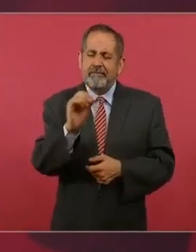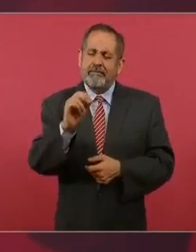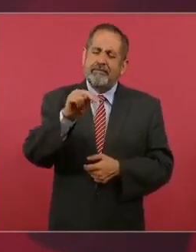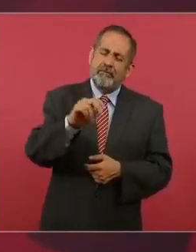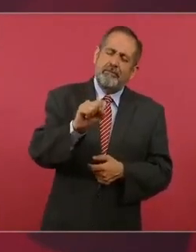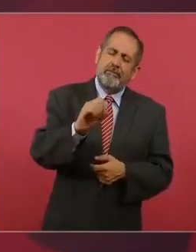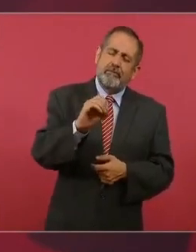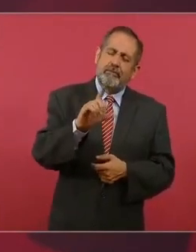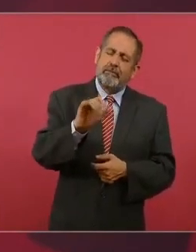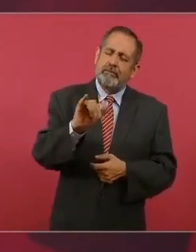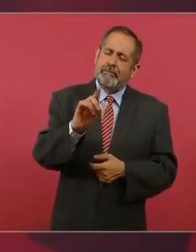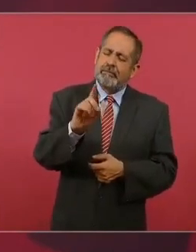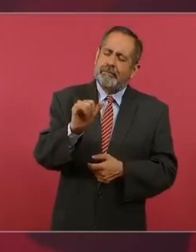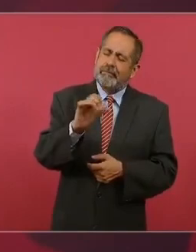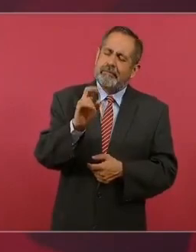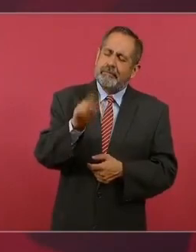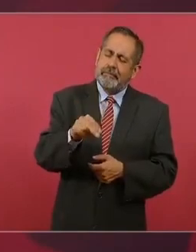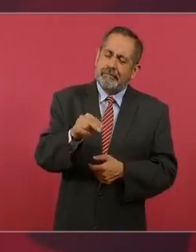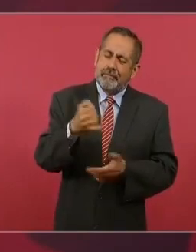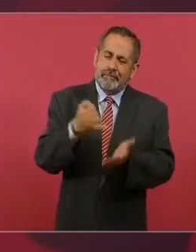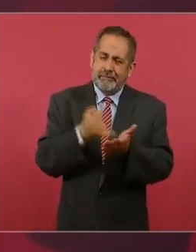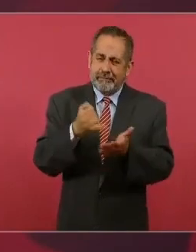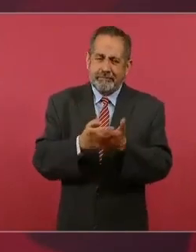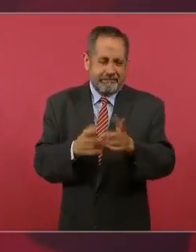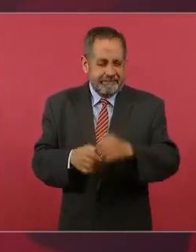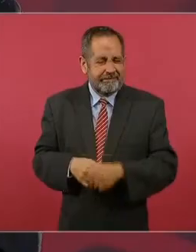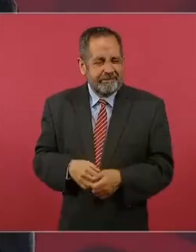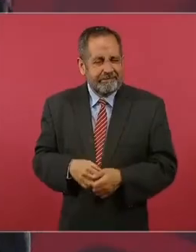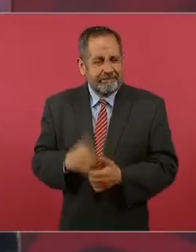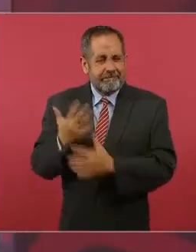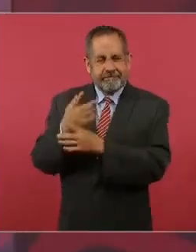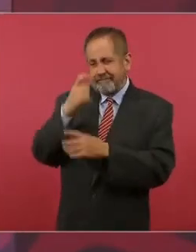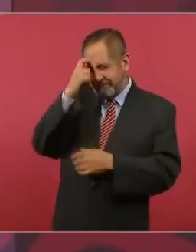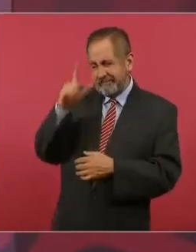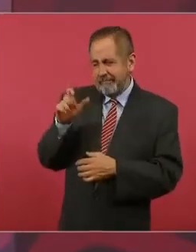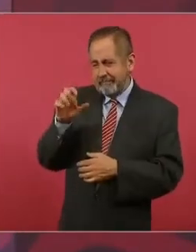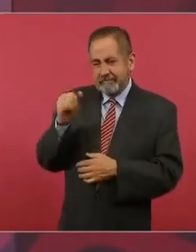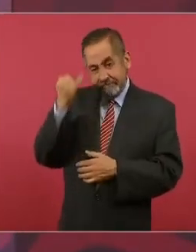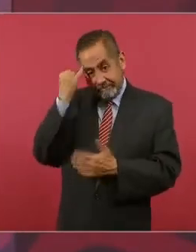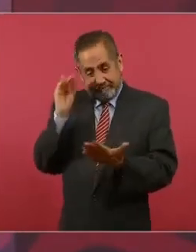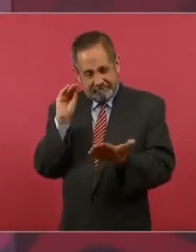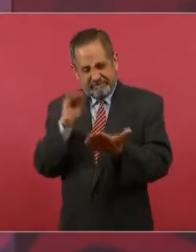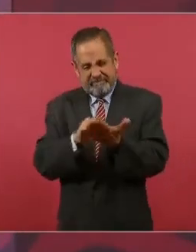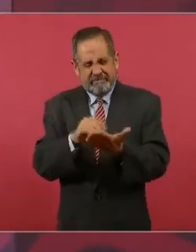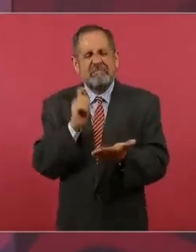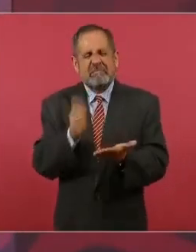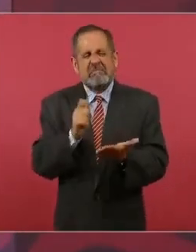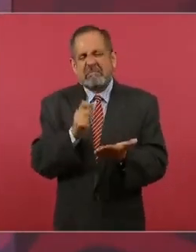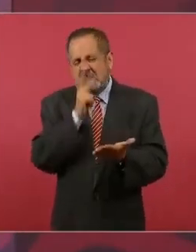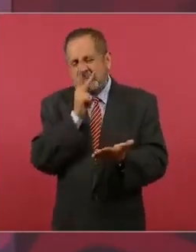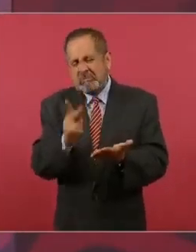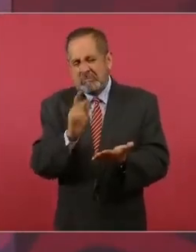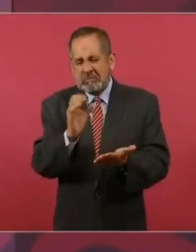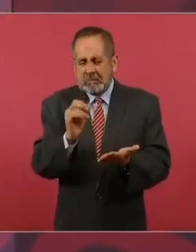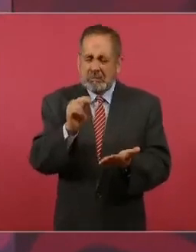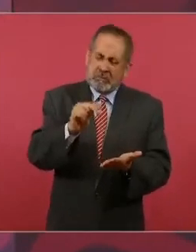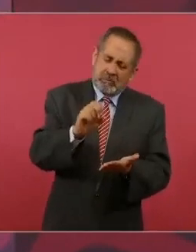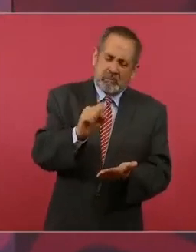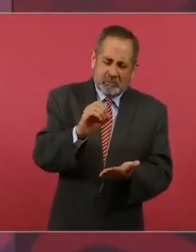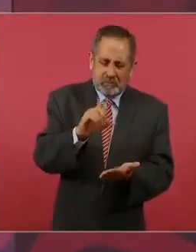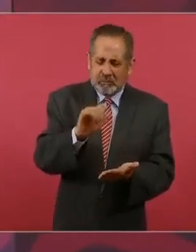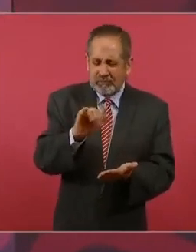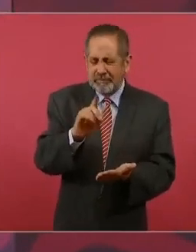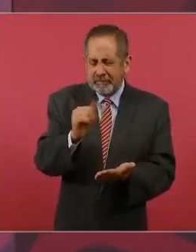consolidación fiscal, lo creo Echeverría. ¿En qué consiste o en qué consistía lo de la